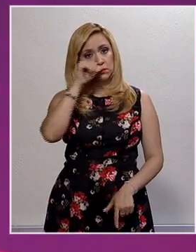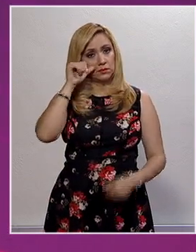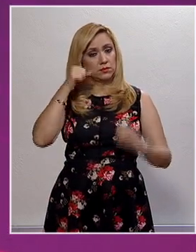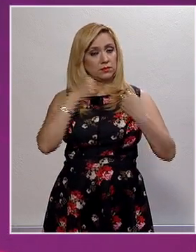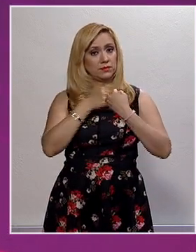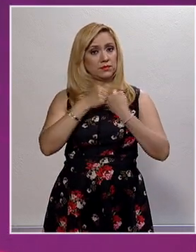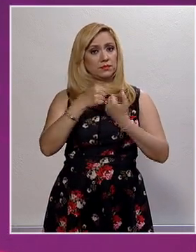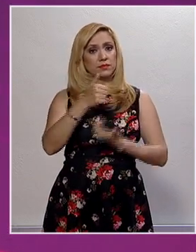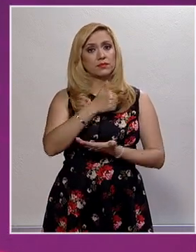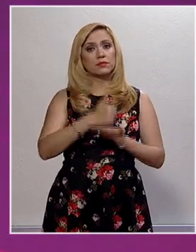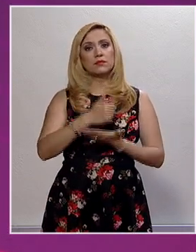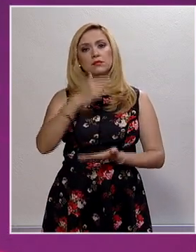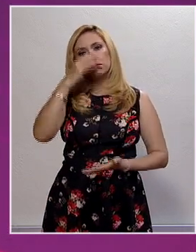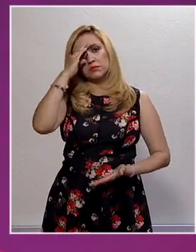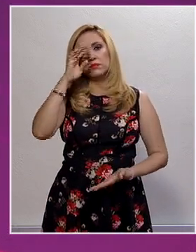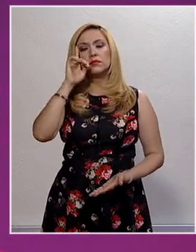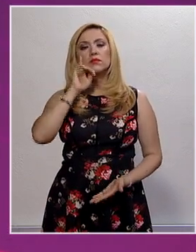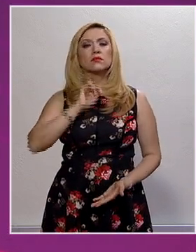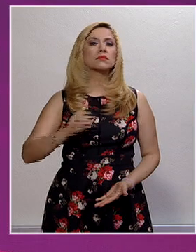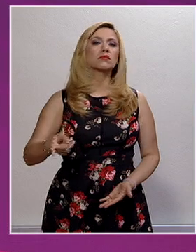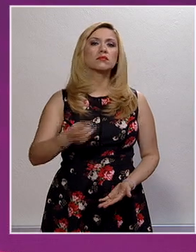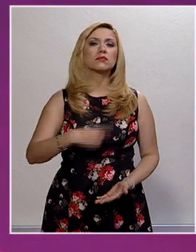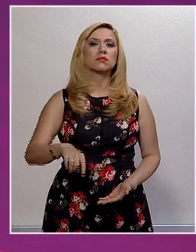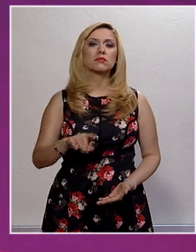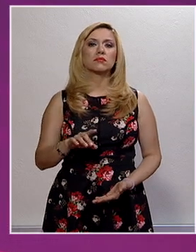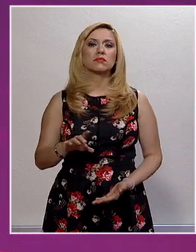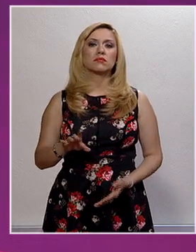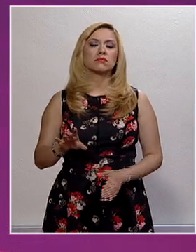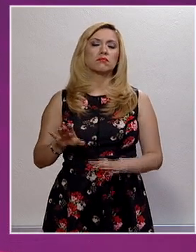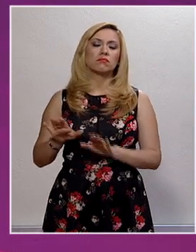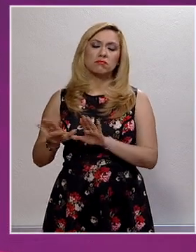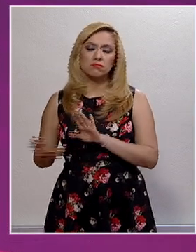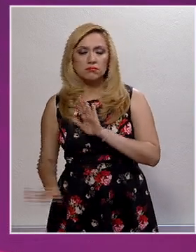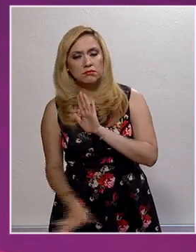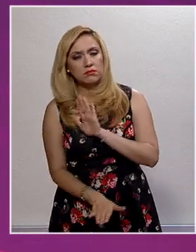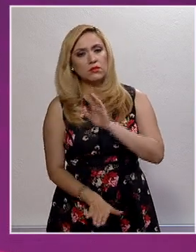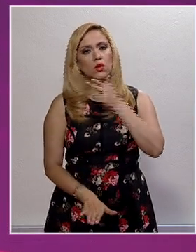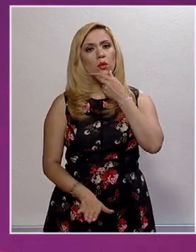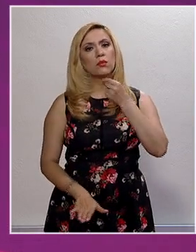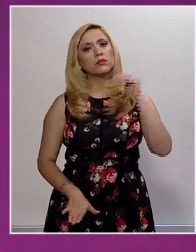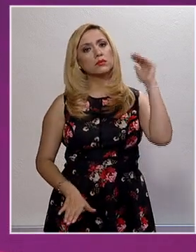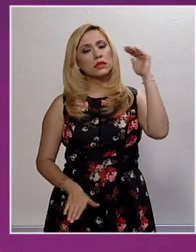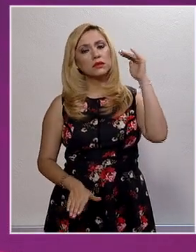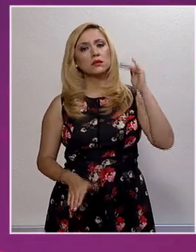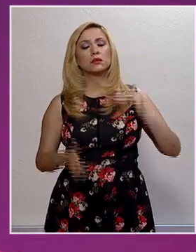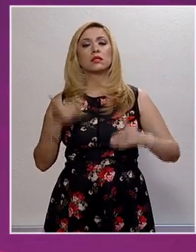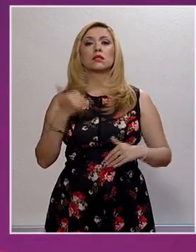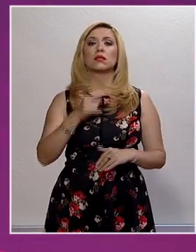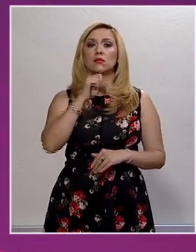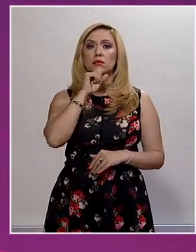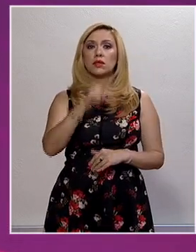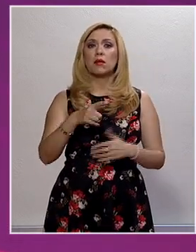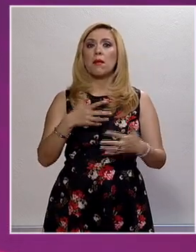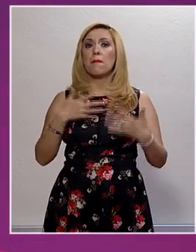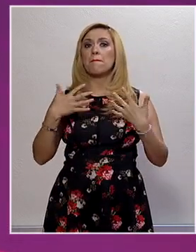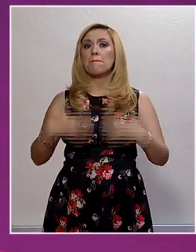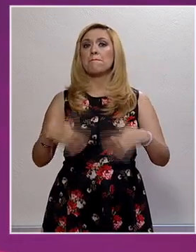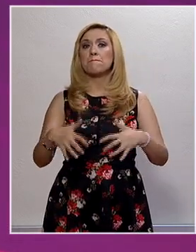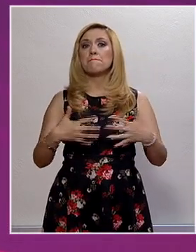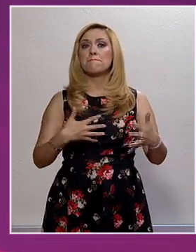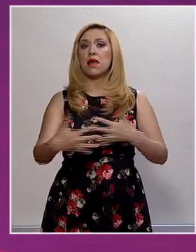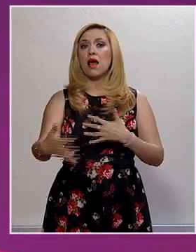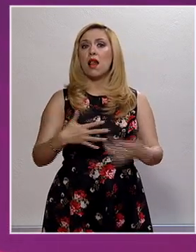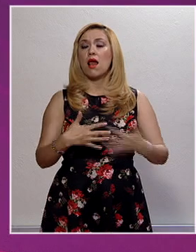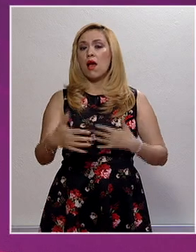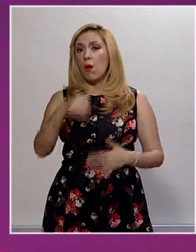sobre la idea de que la mujer era, pues, subordinada al hombre. Y también tuvo que ver con la entrada de las maquilas a Ciudad Juárez y